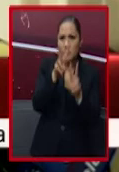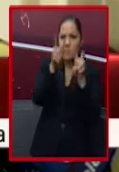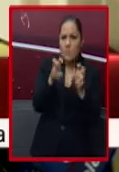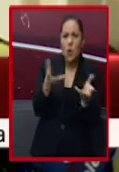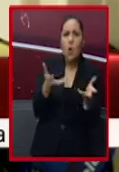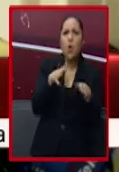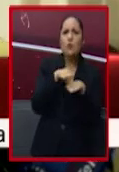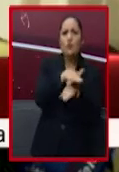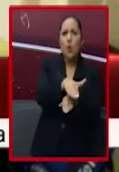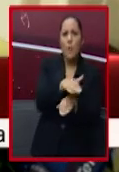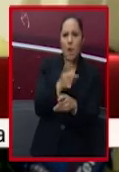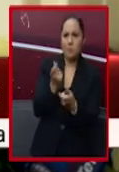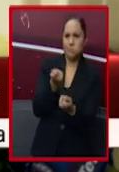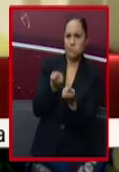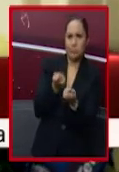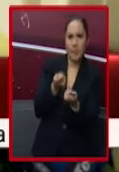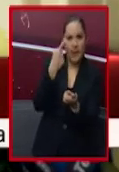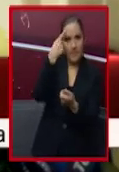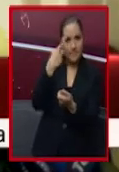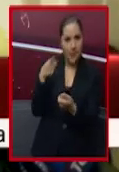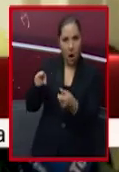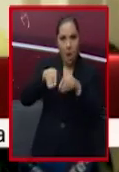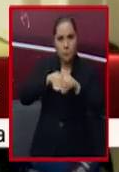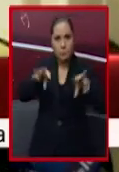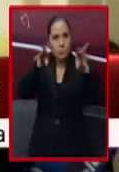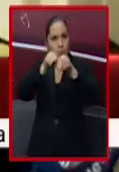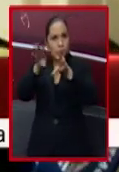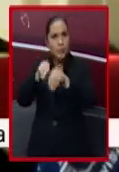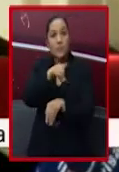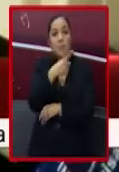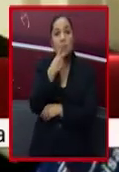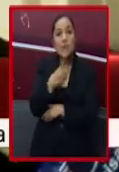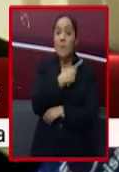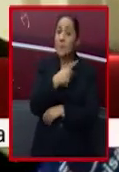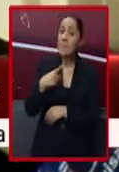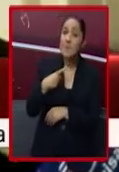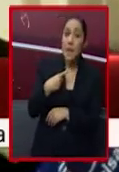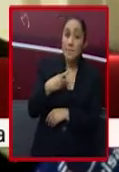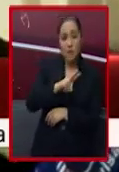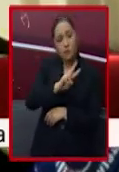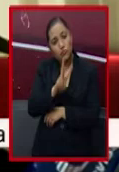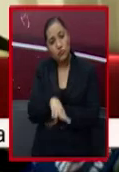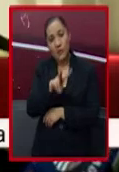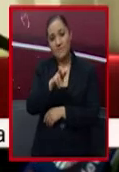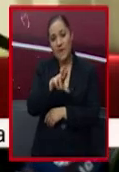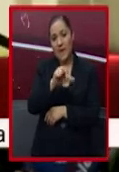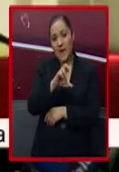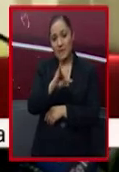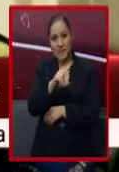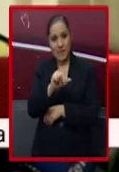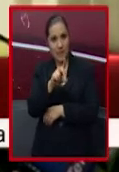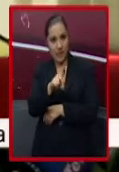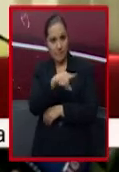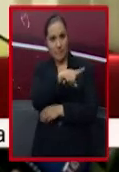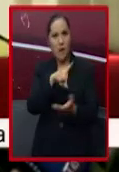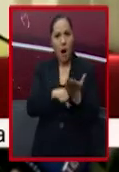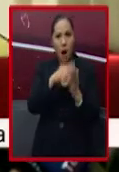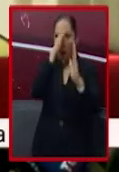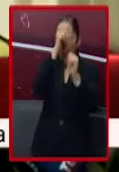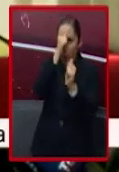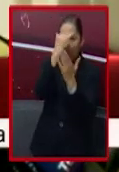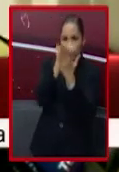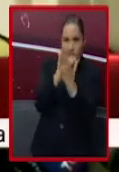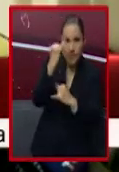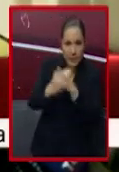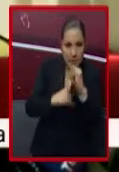libertad de expresión y de difusión a lo que el instituto entienda por veracidad. Los tratados internacionales, los principios de libertad